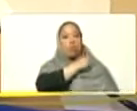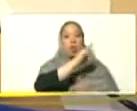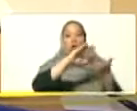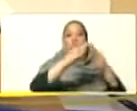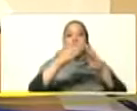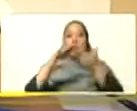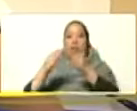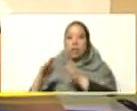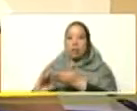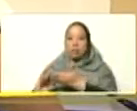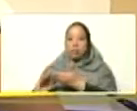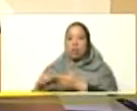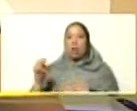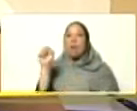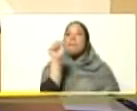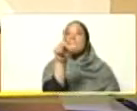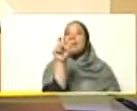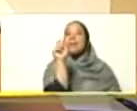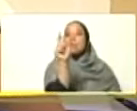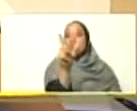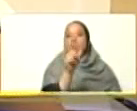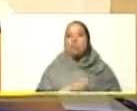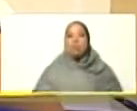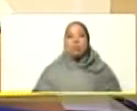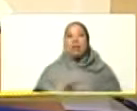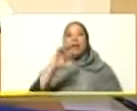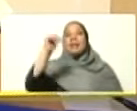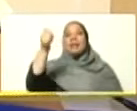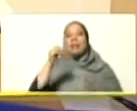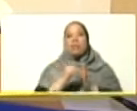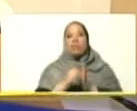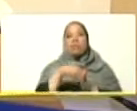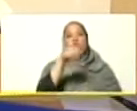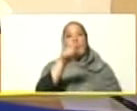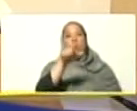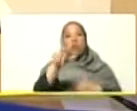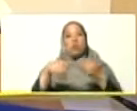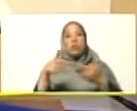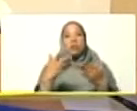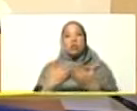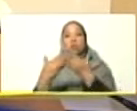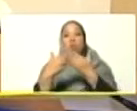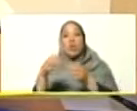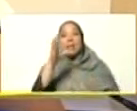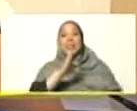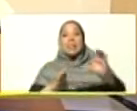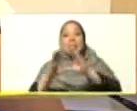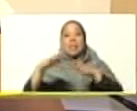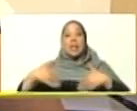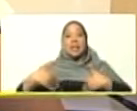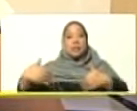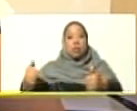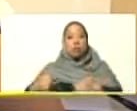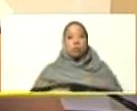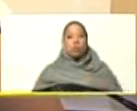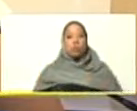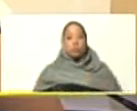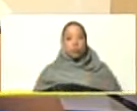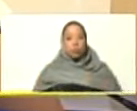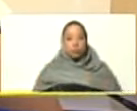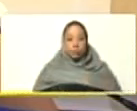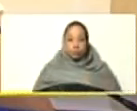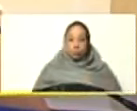del PSU, 10.988 estudiantes de la Universidad de la Ciencia de la Salud, por